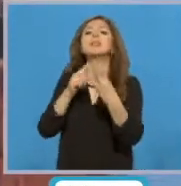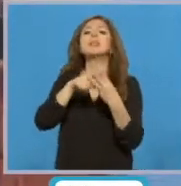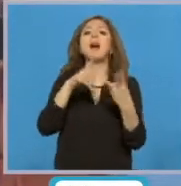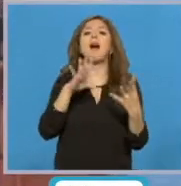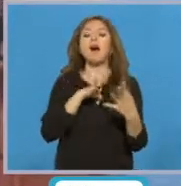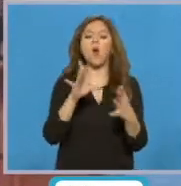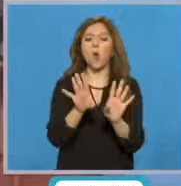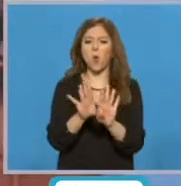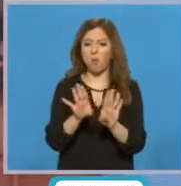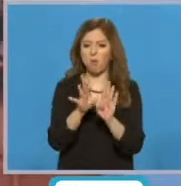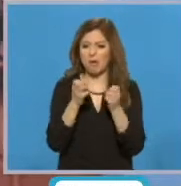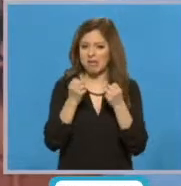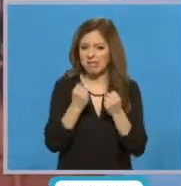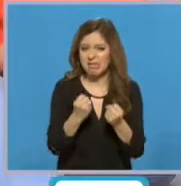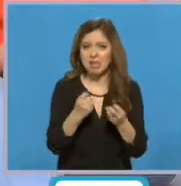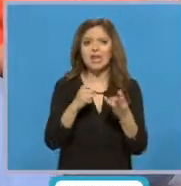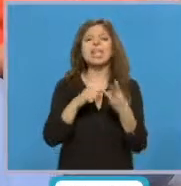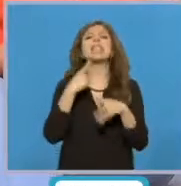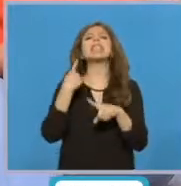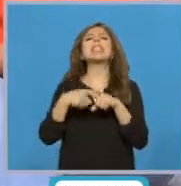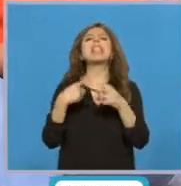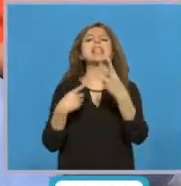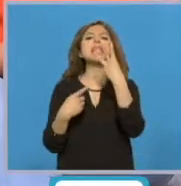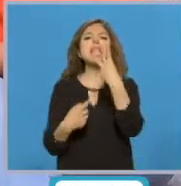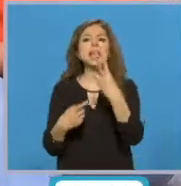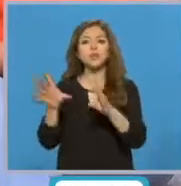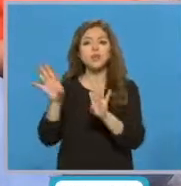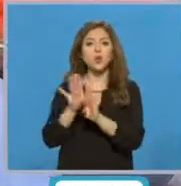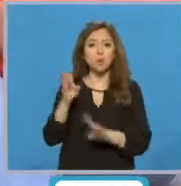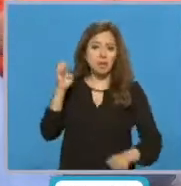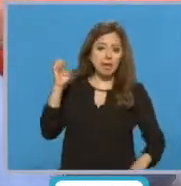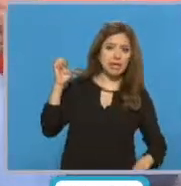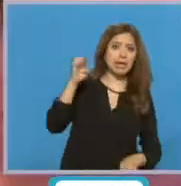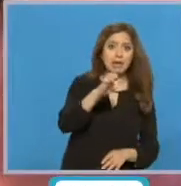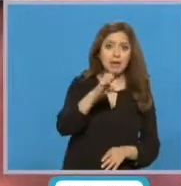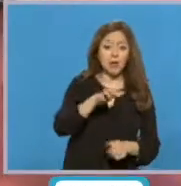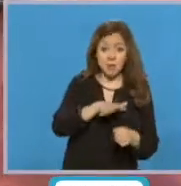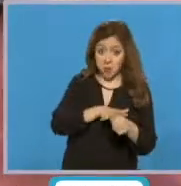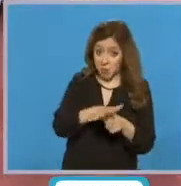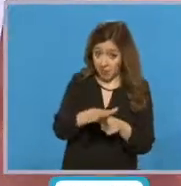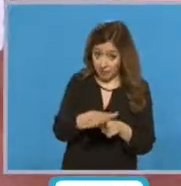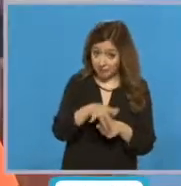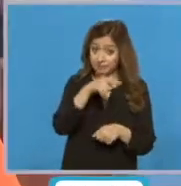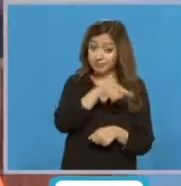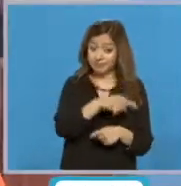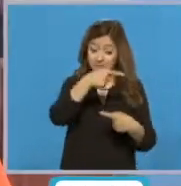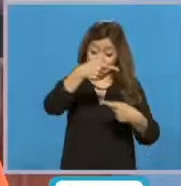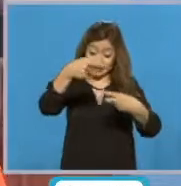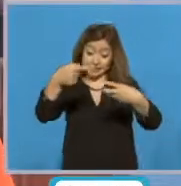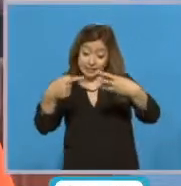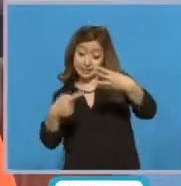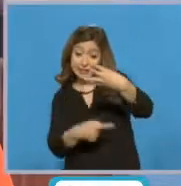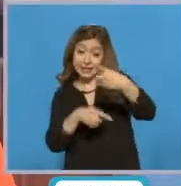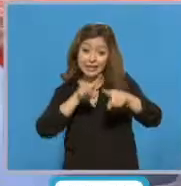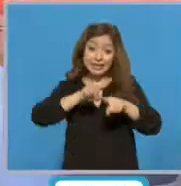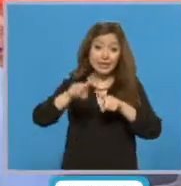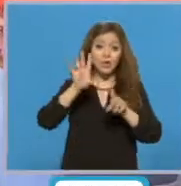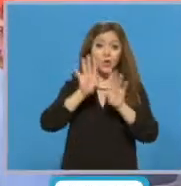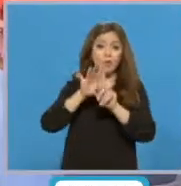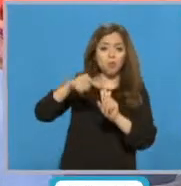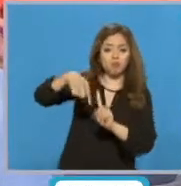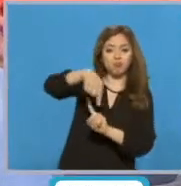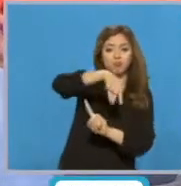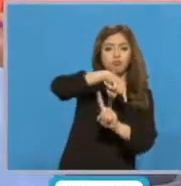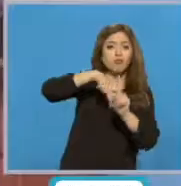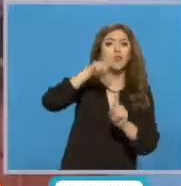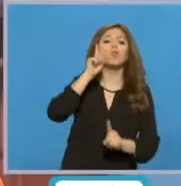tiene el poder? ¿Quién de los tres es el que está siendo engañado? Uf. De verdad, es una cantidad de vueltas de tuerca que ha dado Rocío Carrillo,